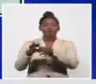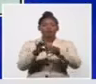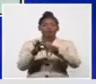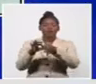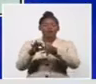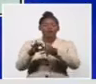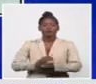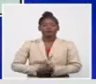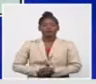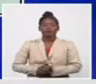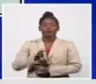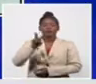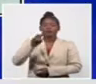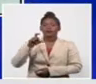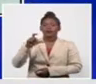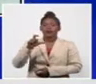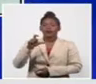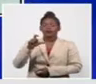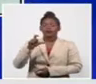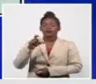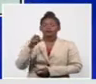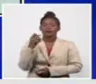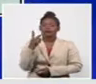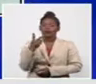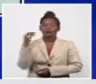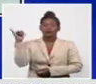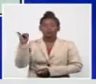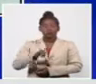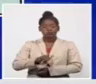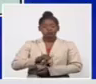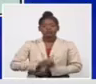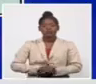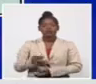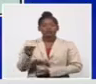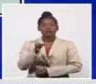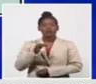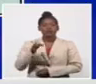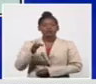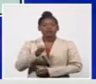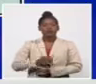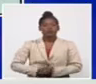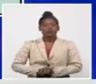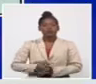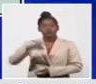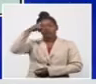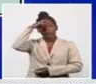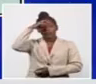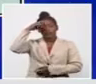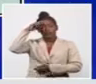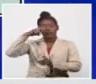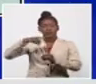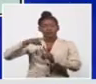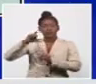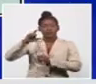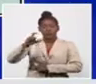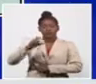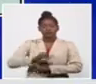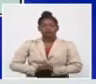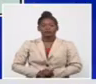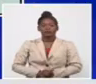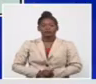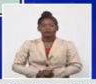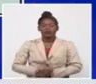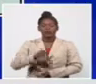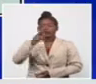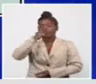Villa Clara, 2 pacientes importados del municipio Santa Clara. De Ciego de Ávila,